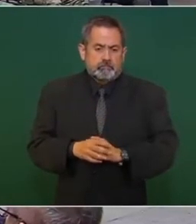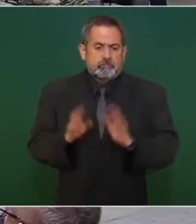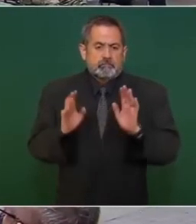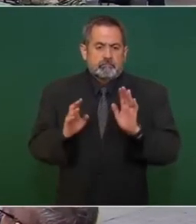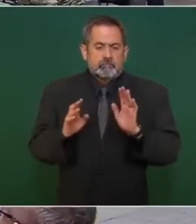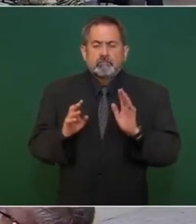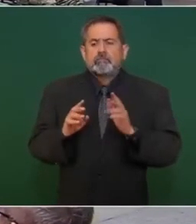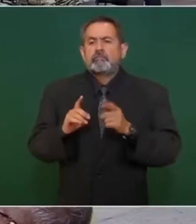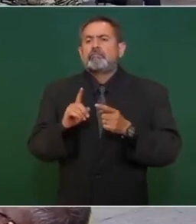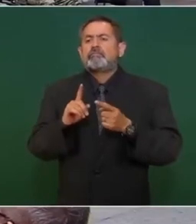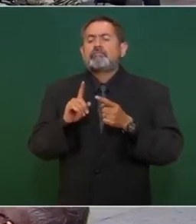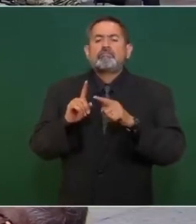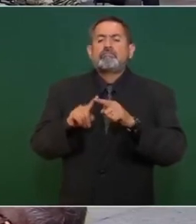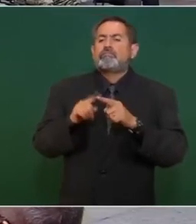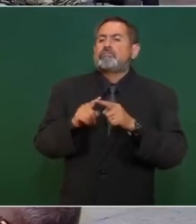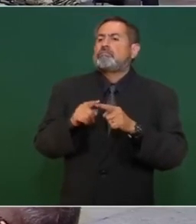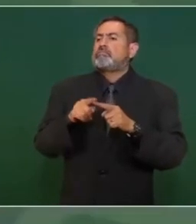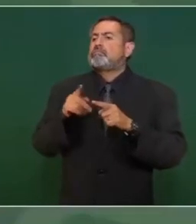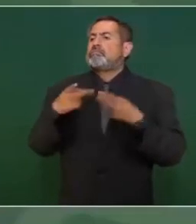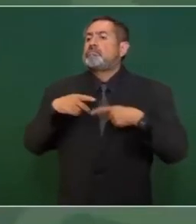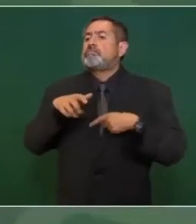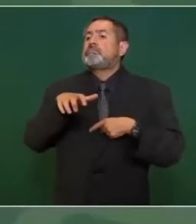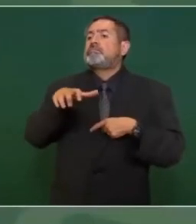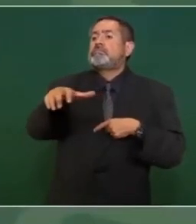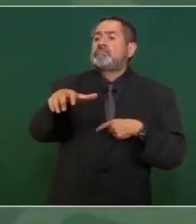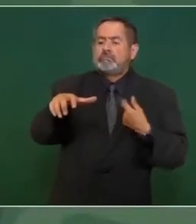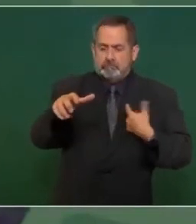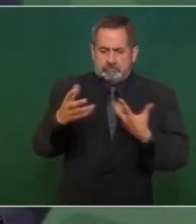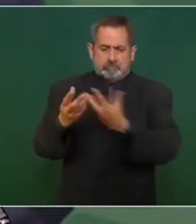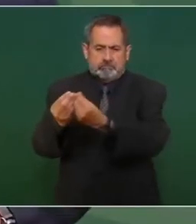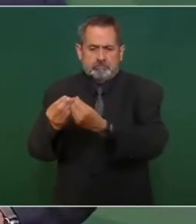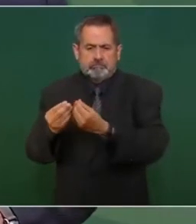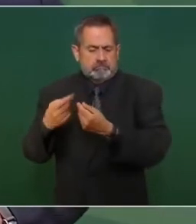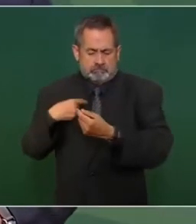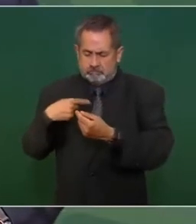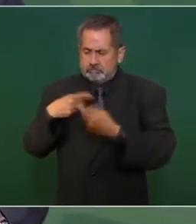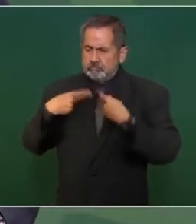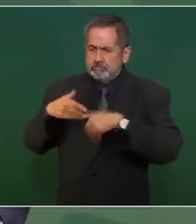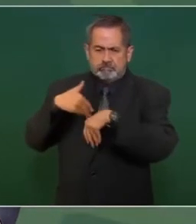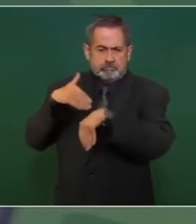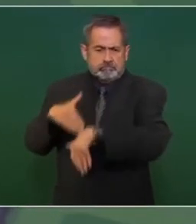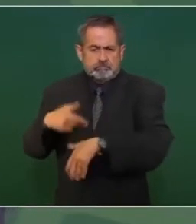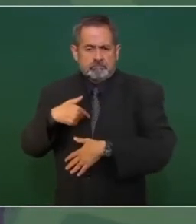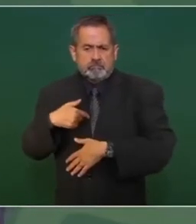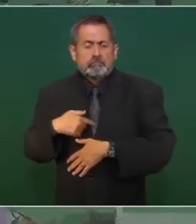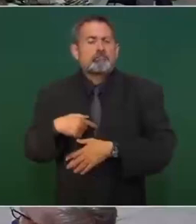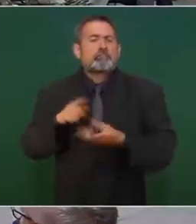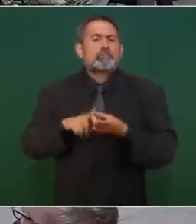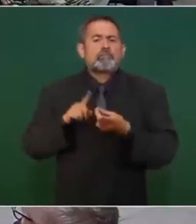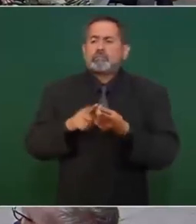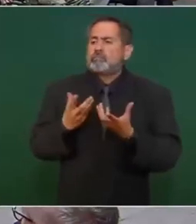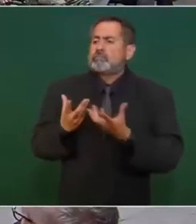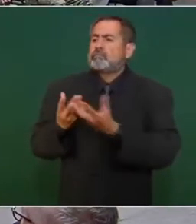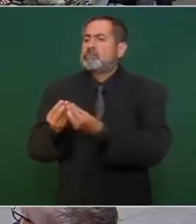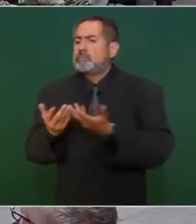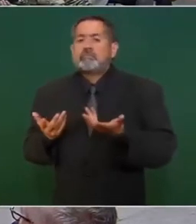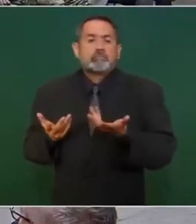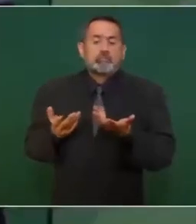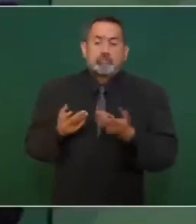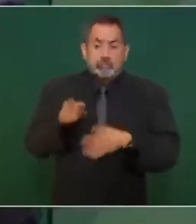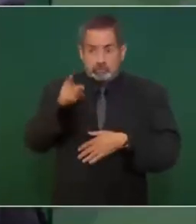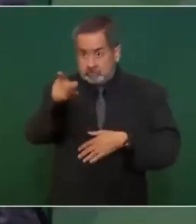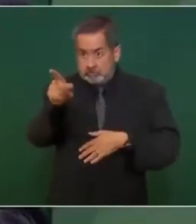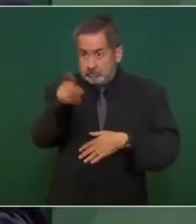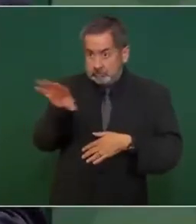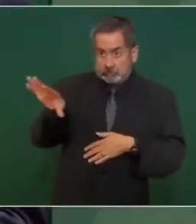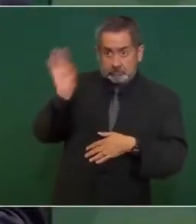dónde va Vicente? ¿Dónde va la gente? O sea, ¿a dónde voy a ir? donde va